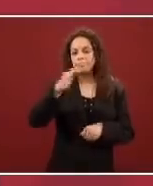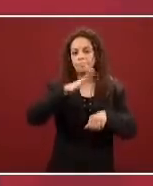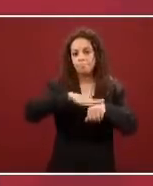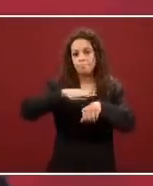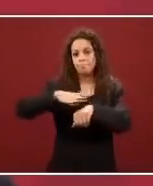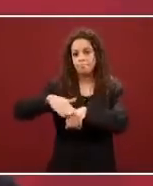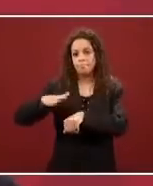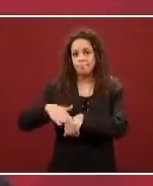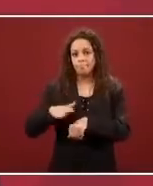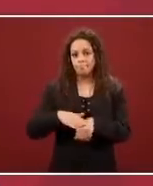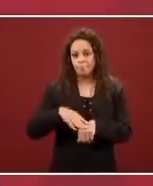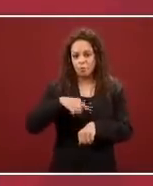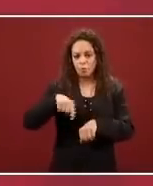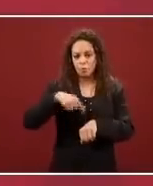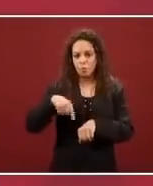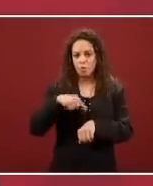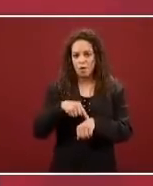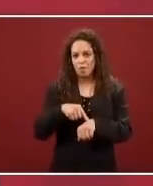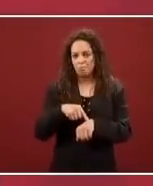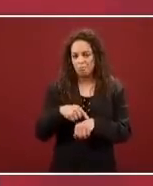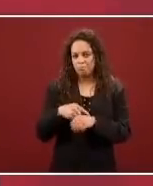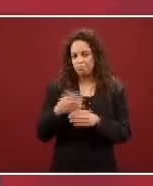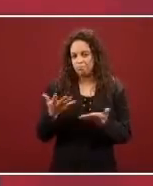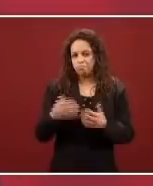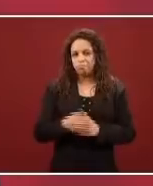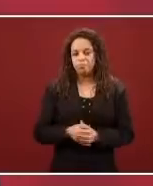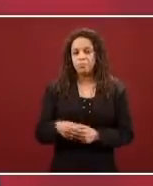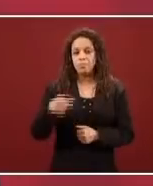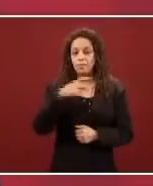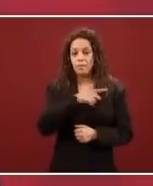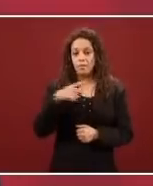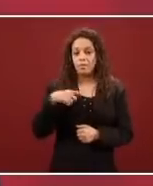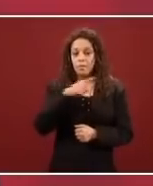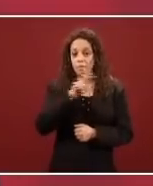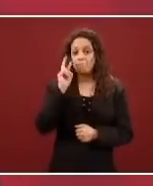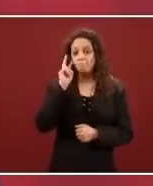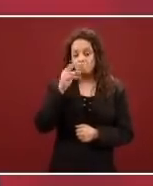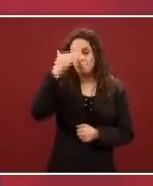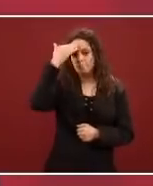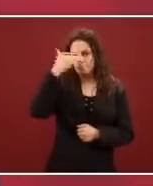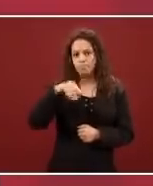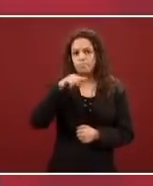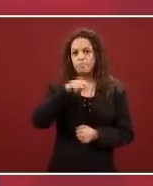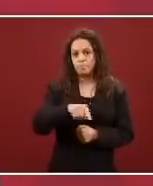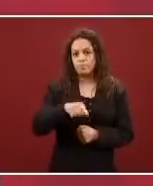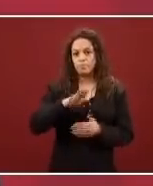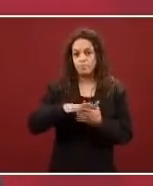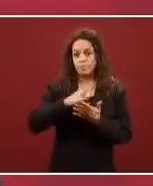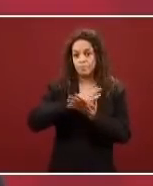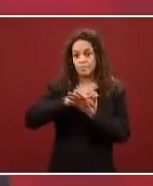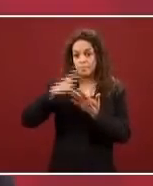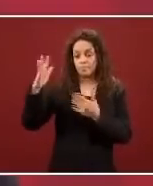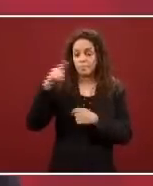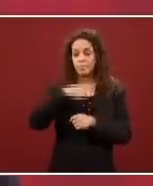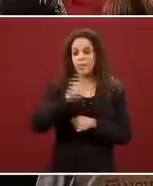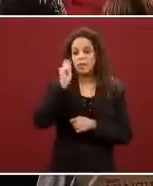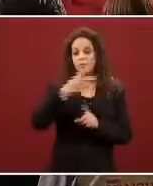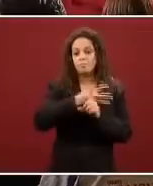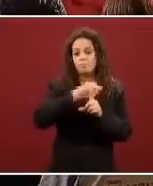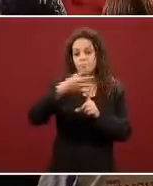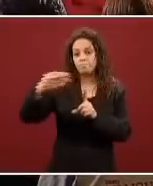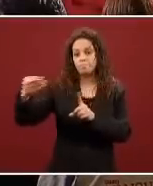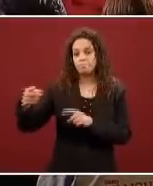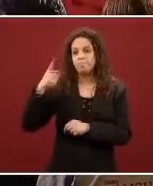últimas horas, siempre haciendo referencia a que la mayoría de estos casos se han identificado en transmisión en los Estados Unidos de